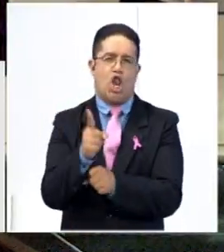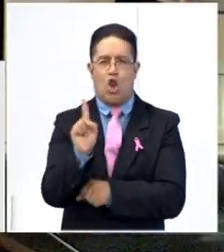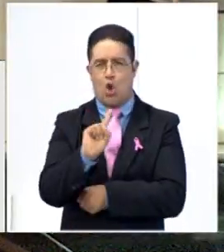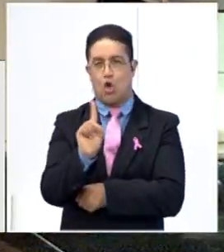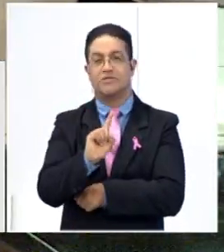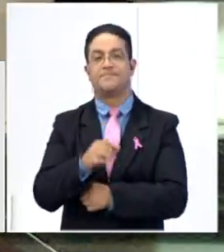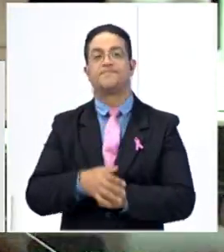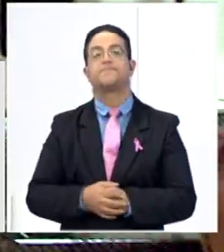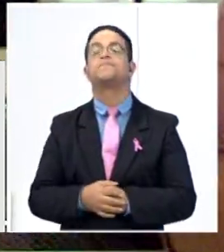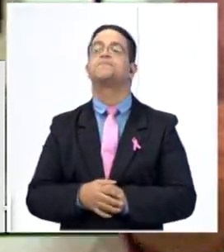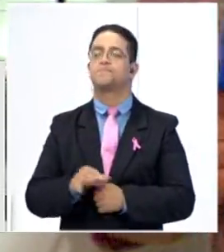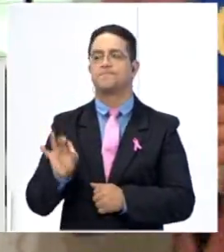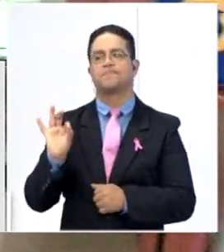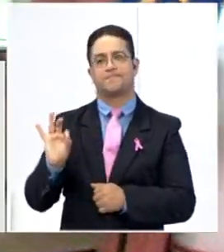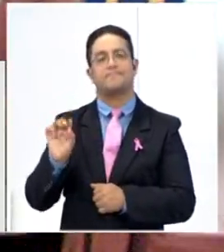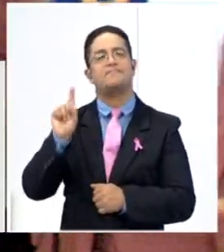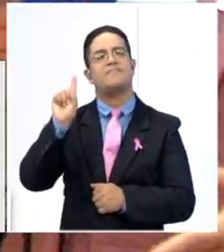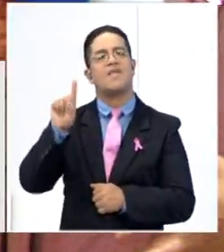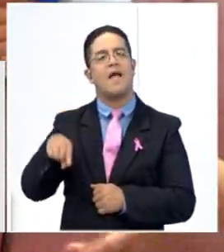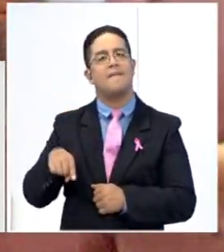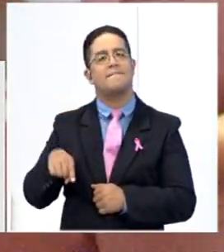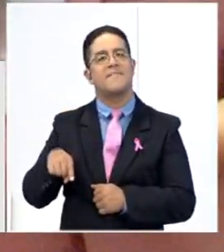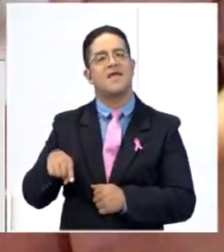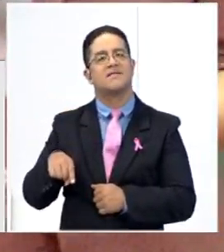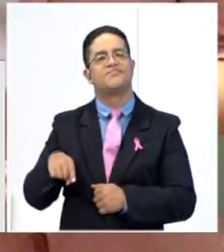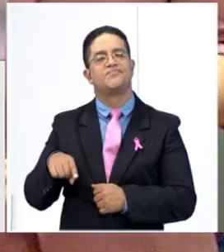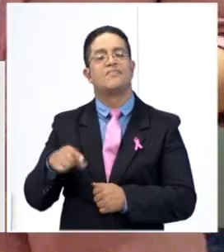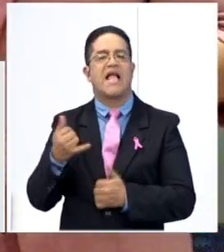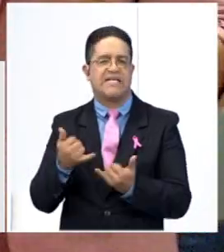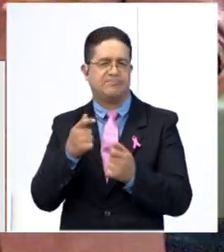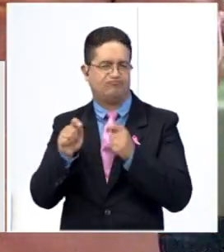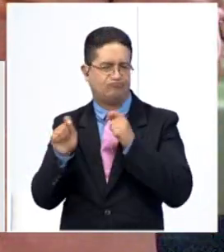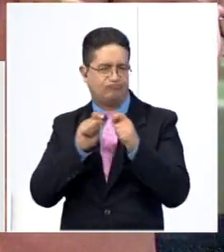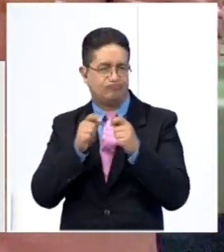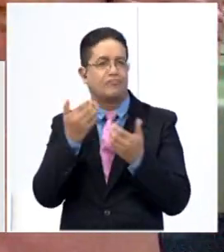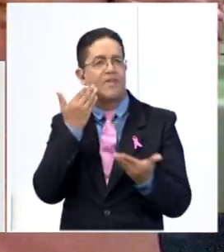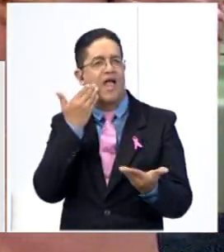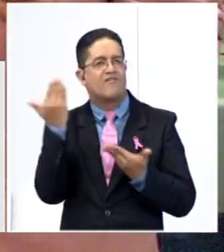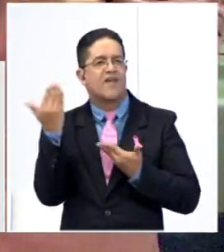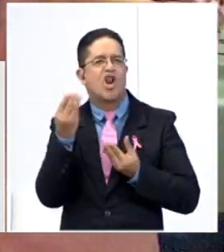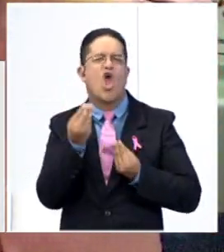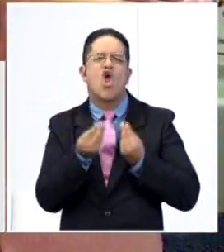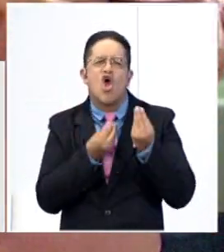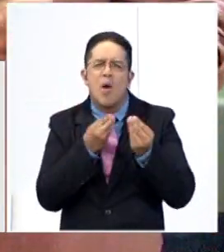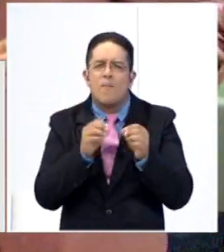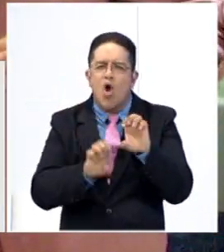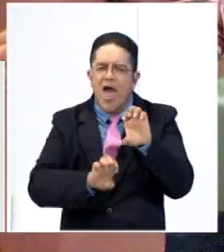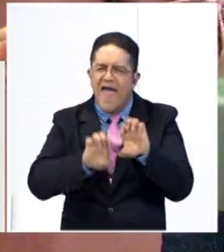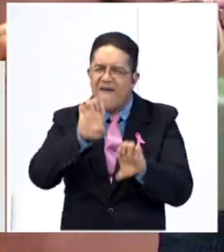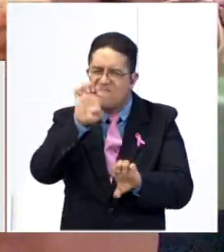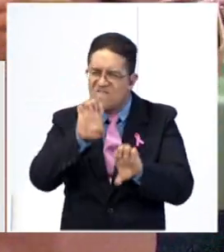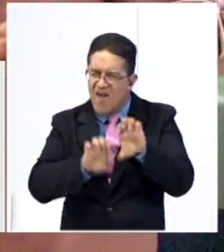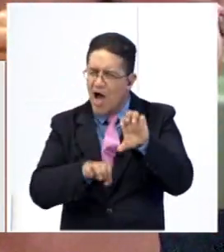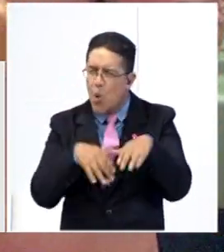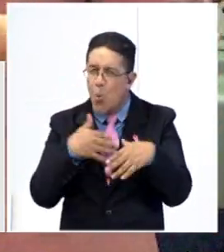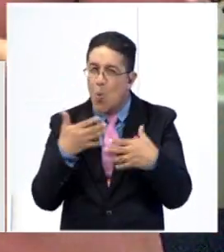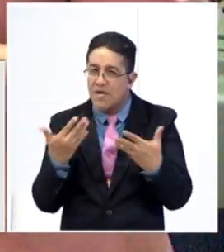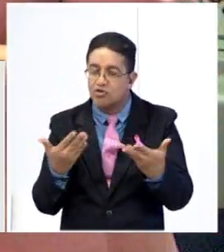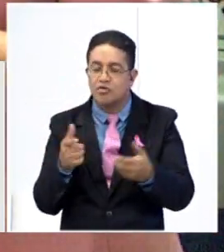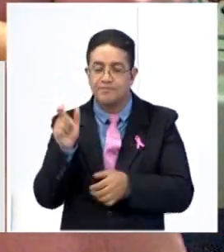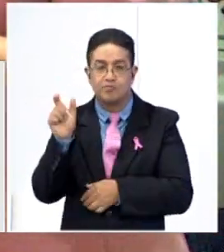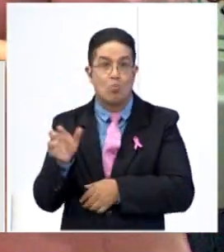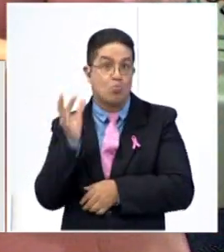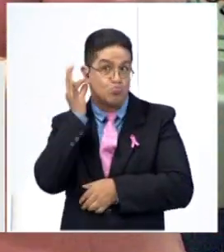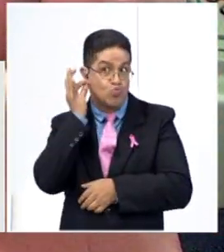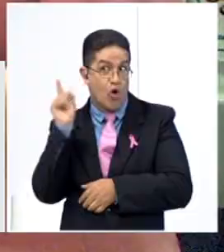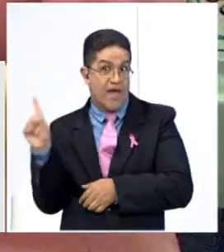Vamos a ver también, porque el día de hoy tenemos, mientras conversamos, vamos a ver una evaluación casi que en vivo. Vamos a tener una paciente